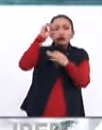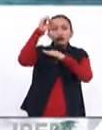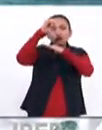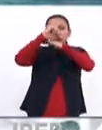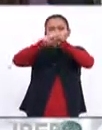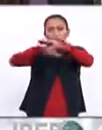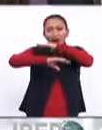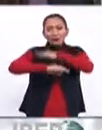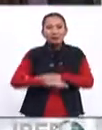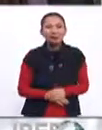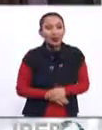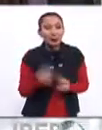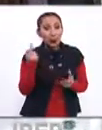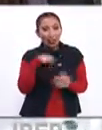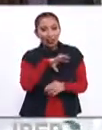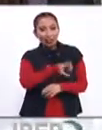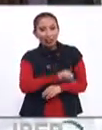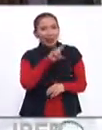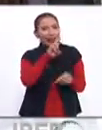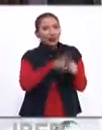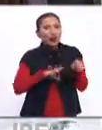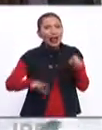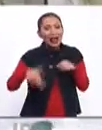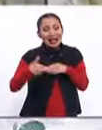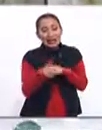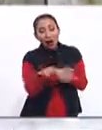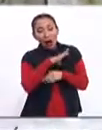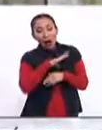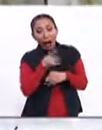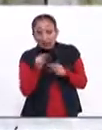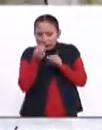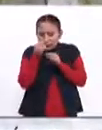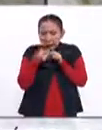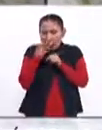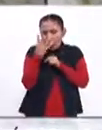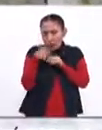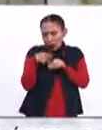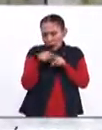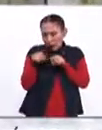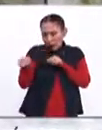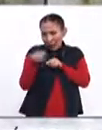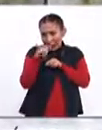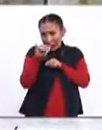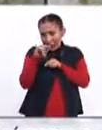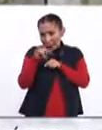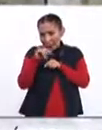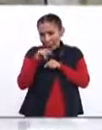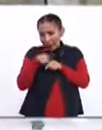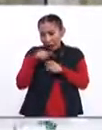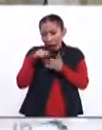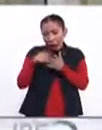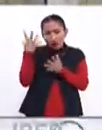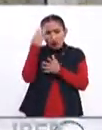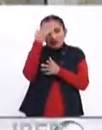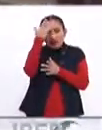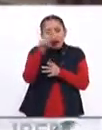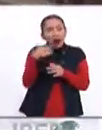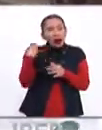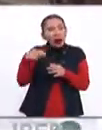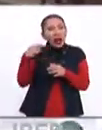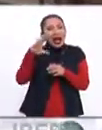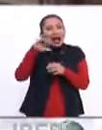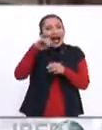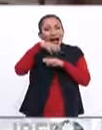espectacular puesta de sol. Para los amantes de la naturaleza y los ríos, a unos 4 kilómetros de Trinidad hay un rincón mágico conocido como